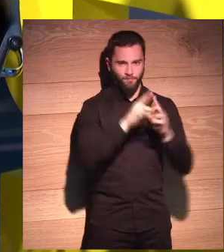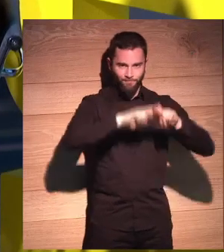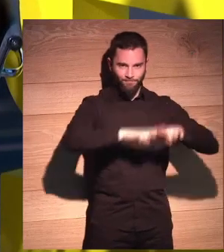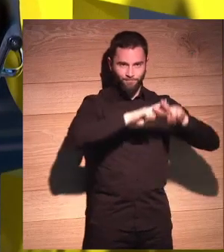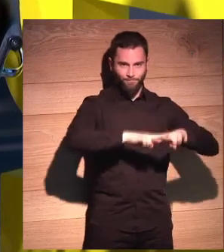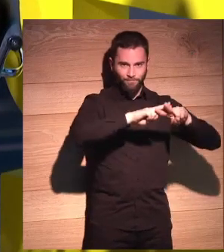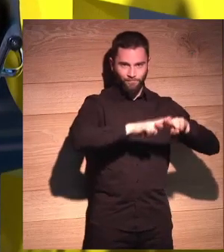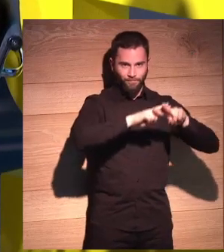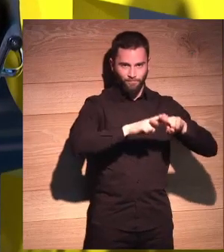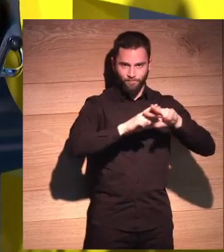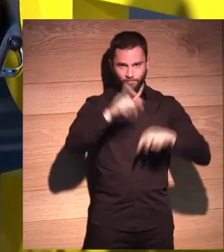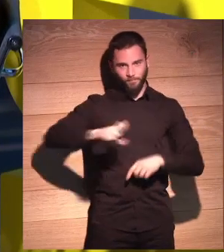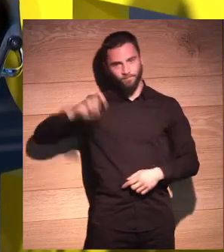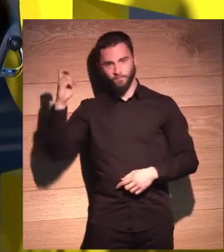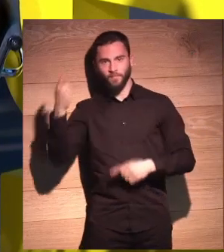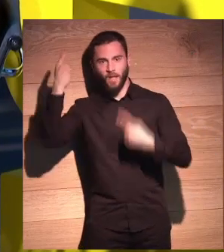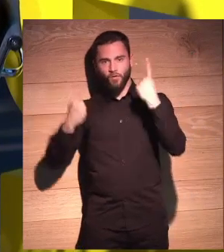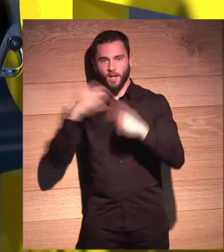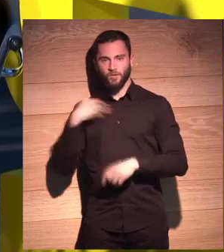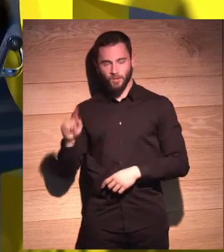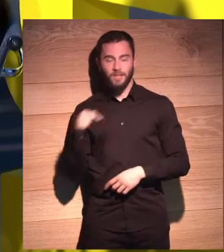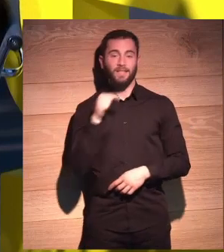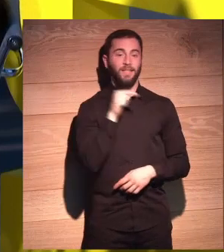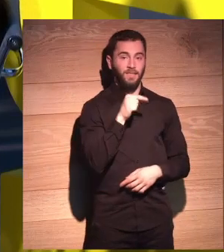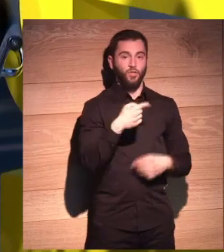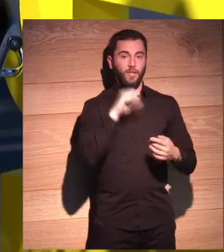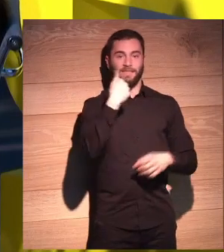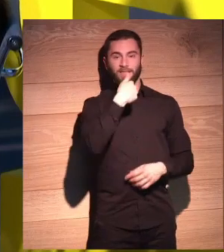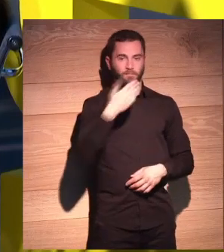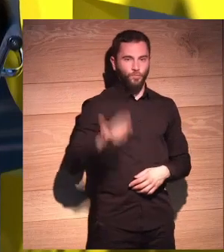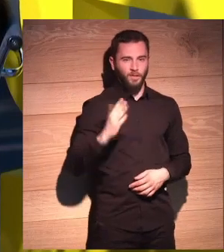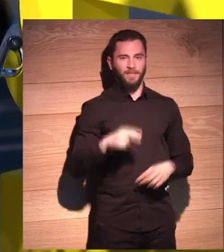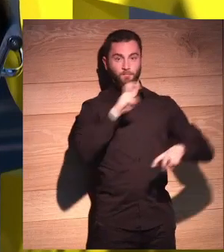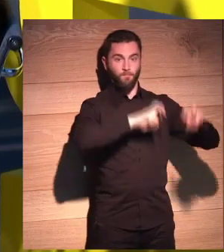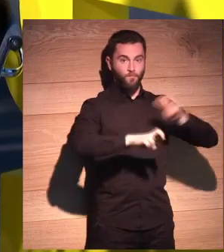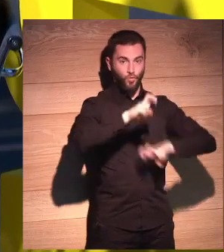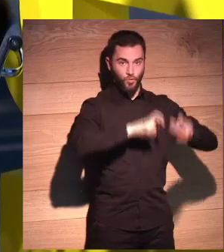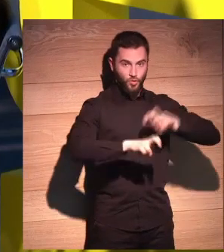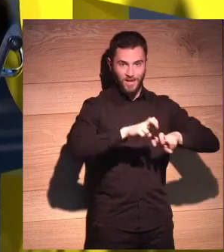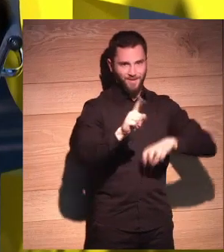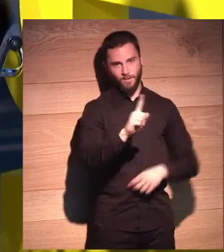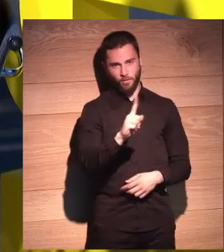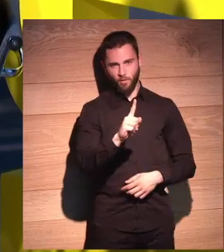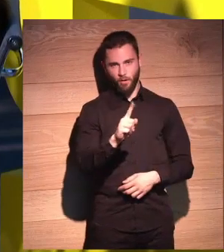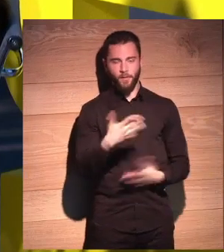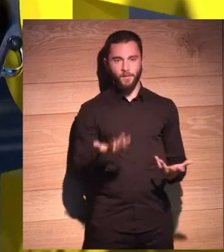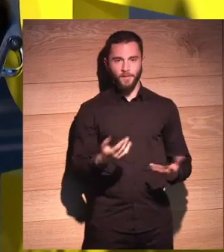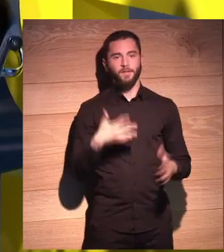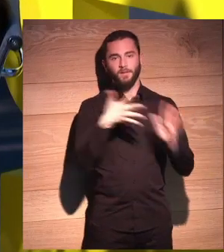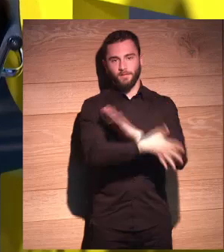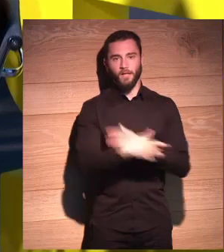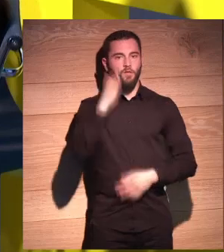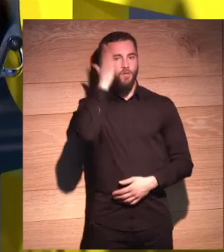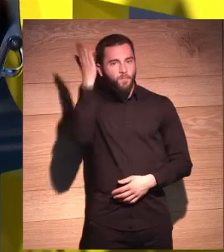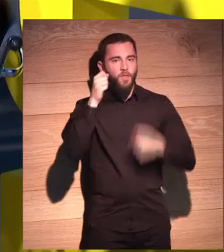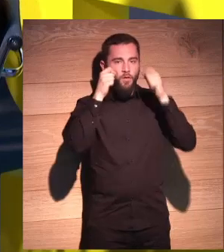hacerlo. No es siempre buscar como el gran secreto, sino que a veces es saber qué diferencia hay entre estar